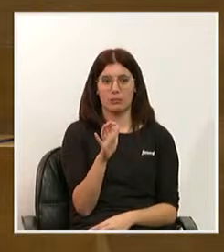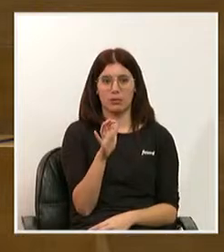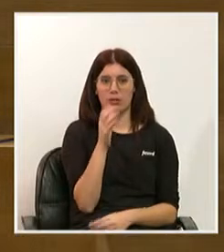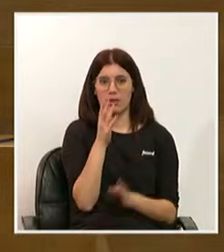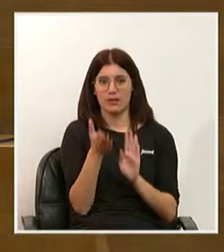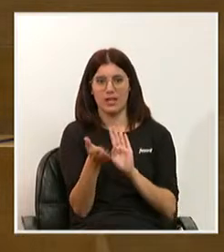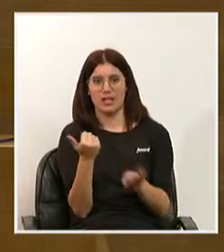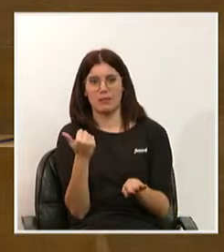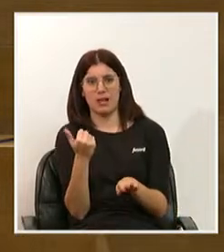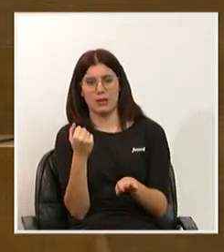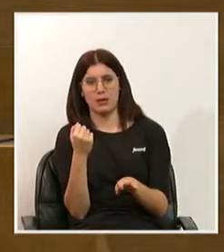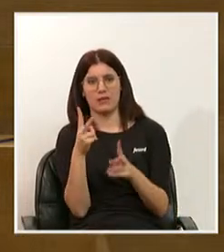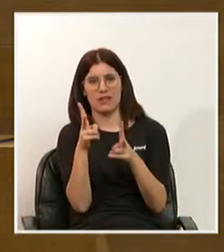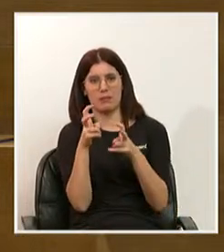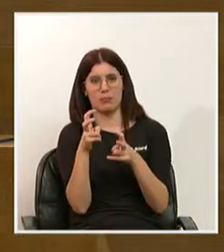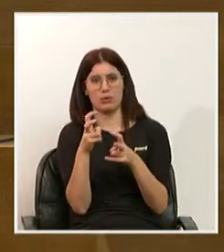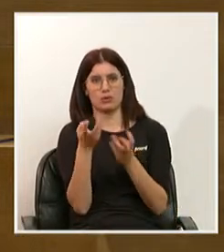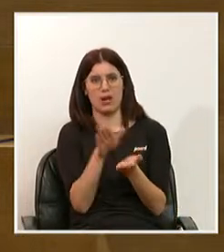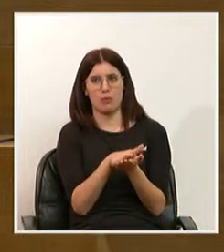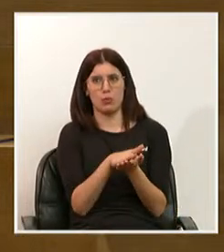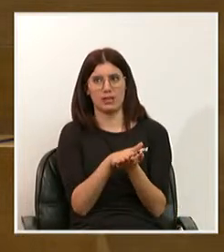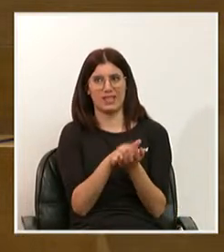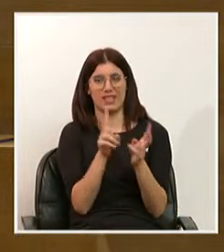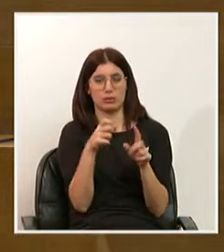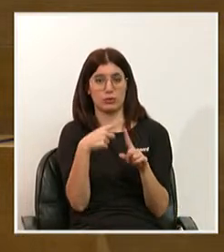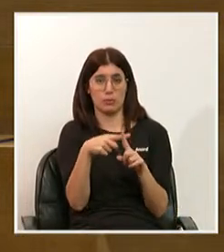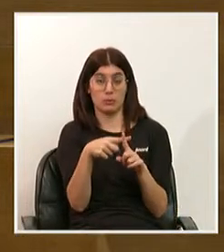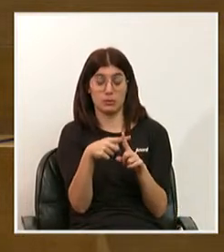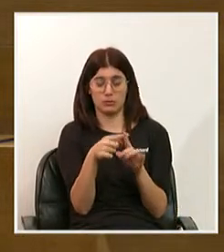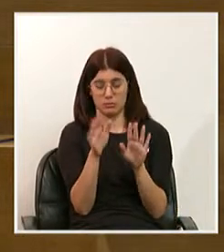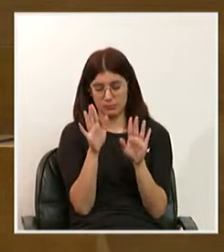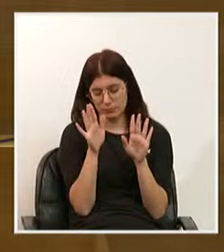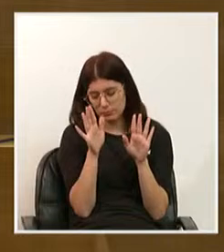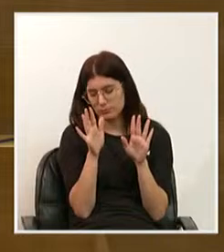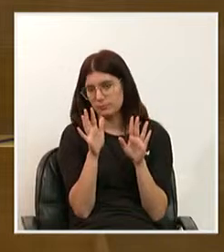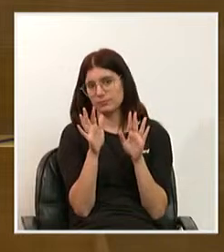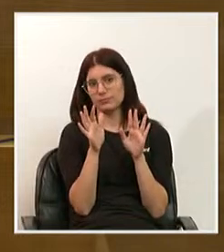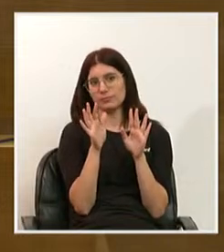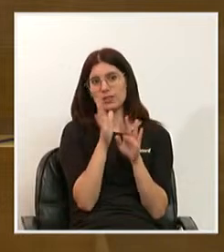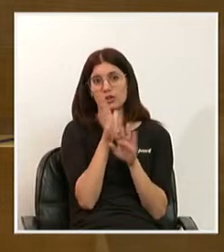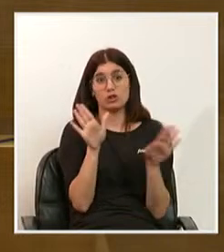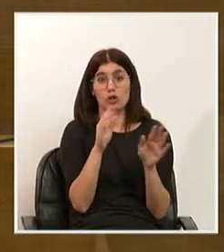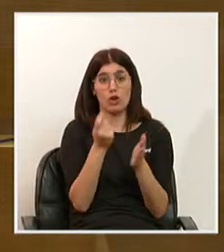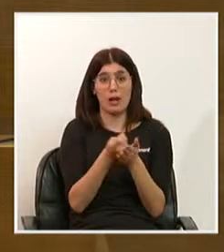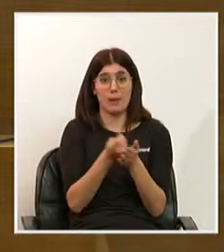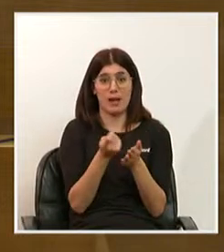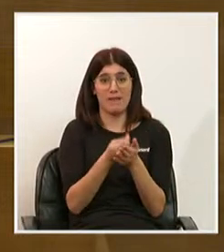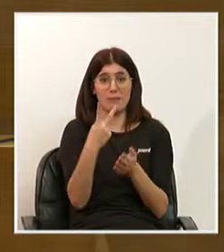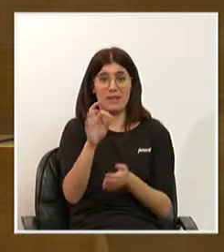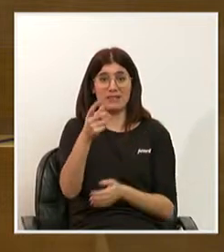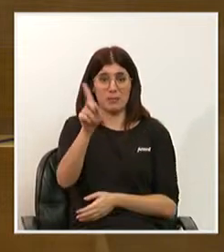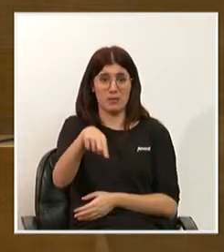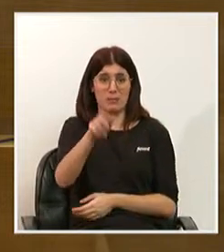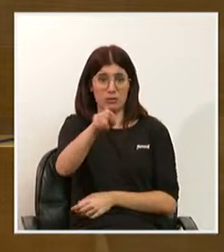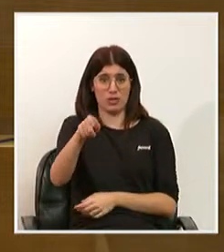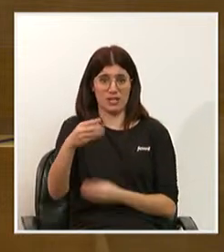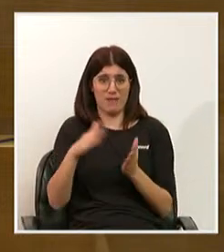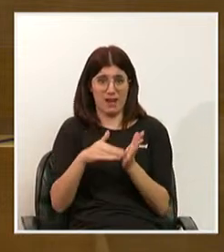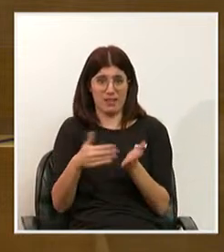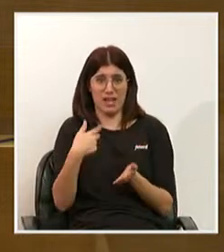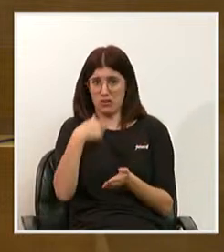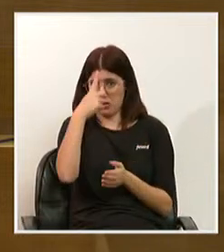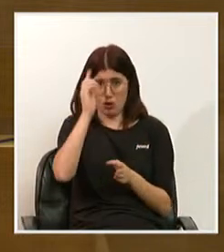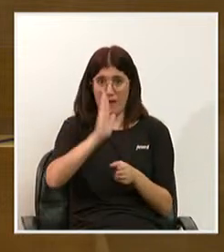imp la es una Cos positiva la pen o000 valenci no cre